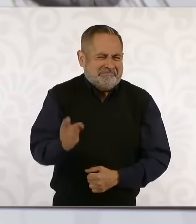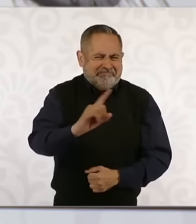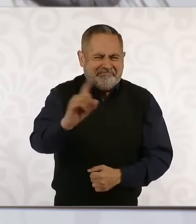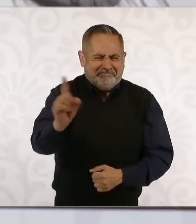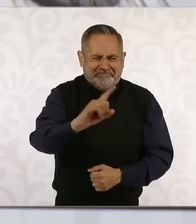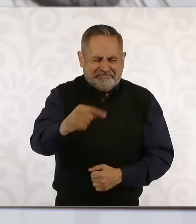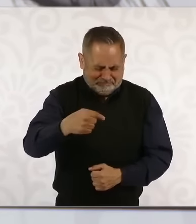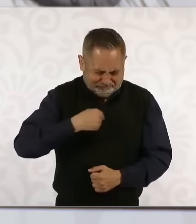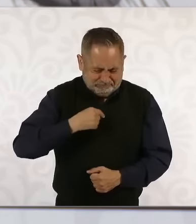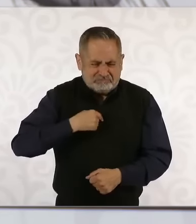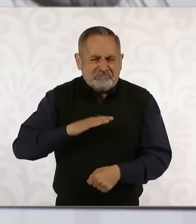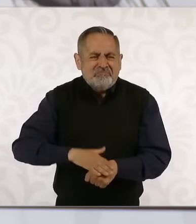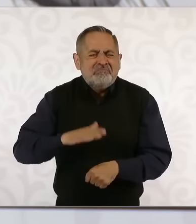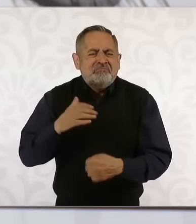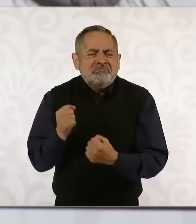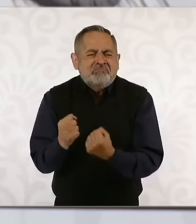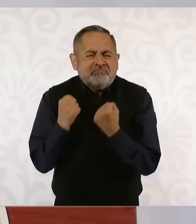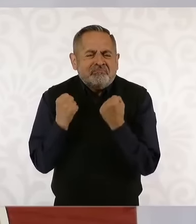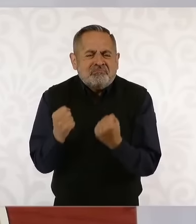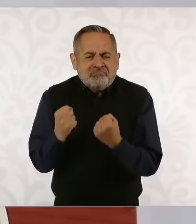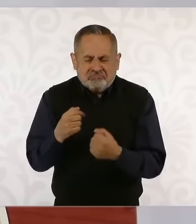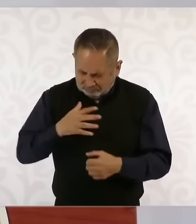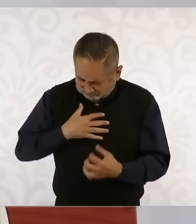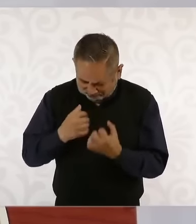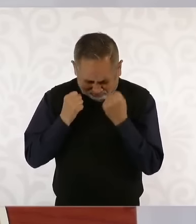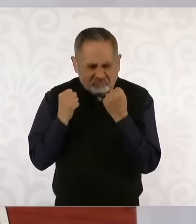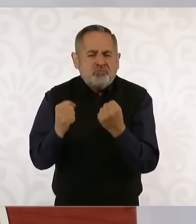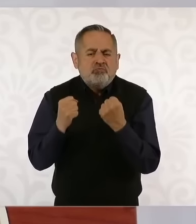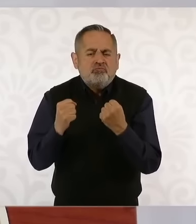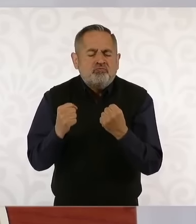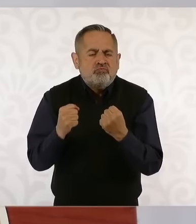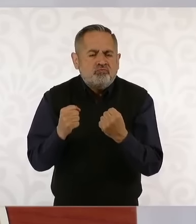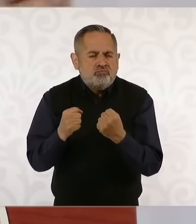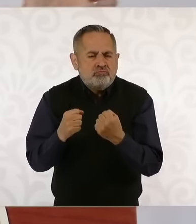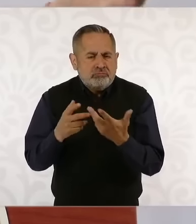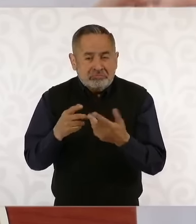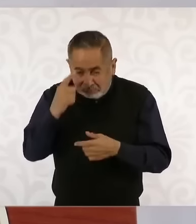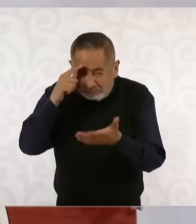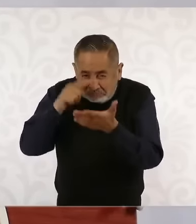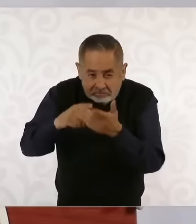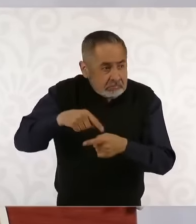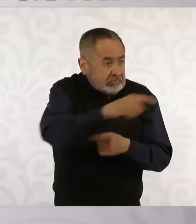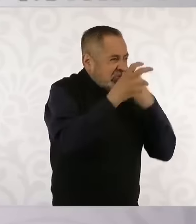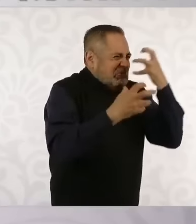Más fuerte soy, más fuerte. ¿Ustedes creen que esos gritos,